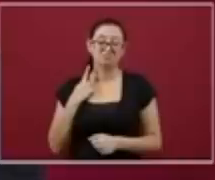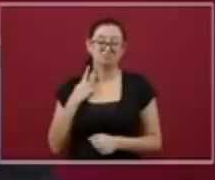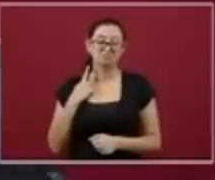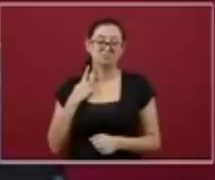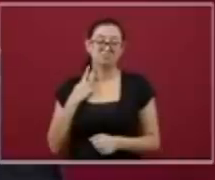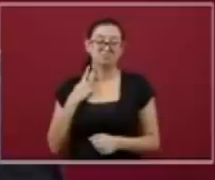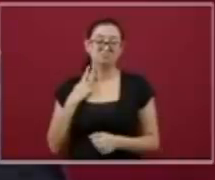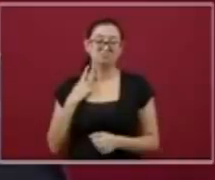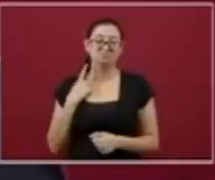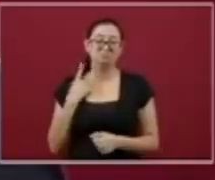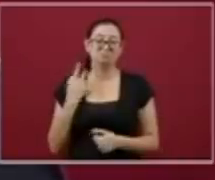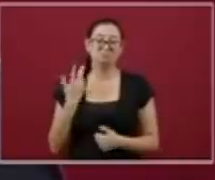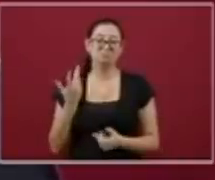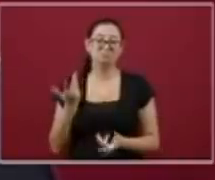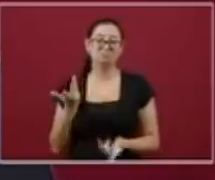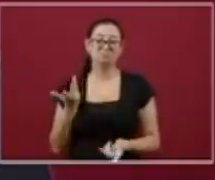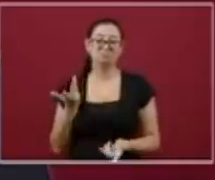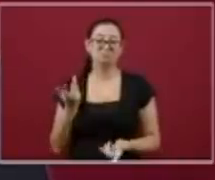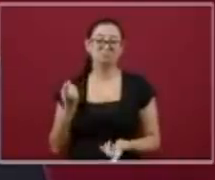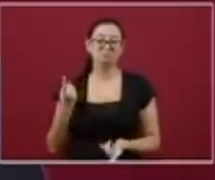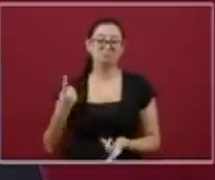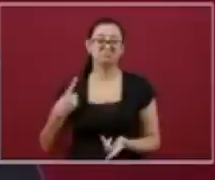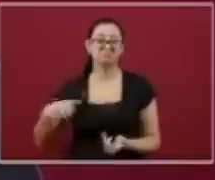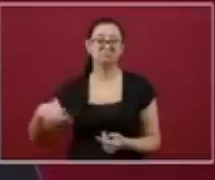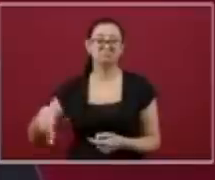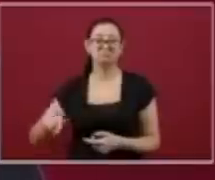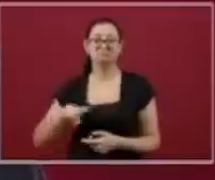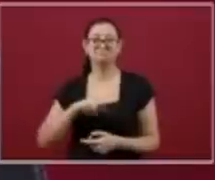nosotros no queremos